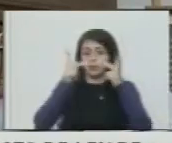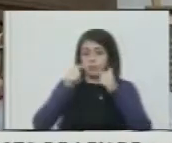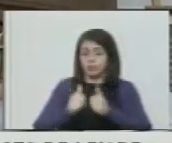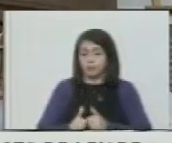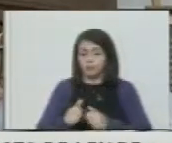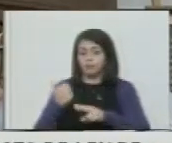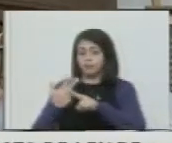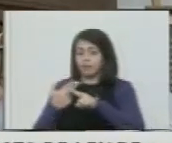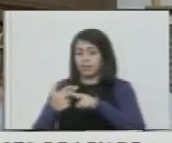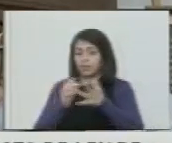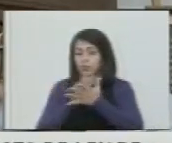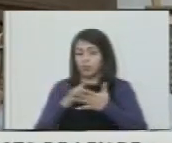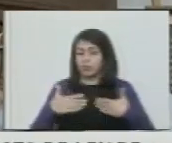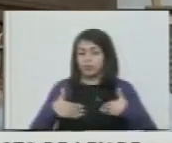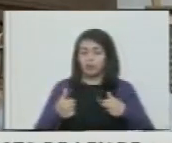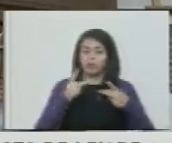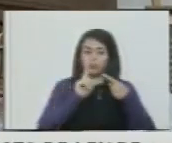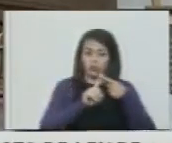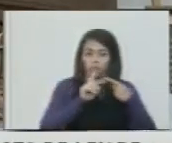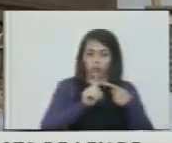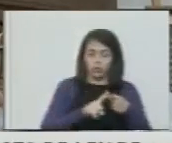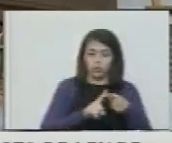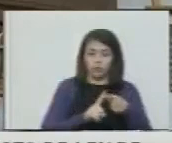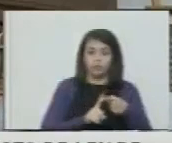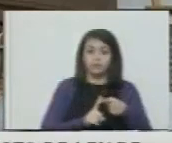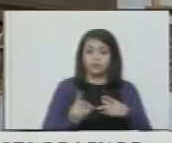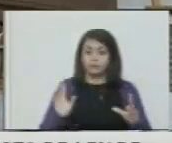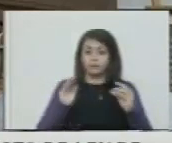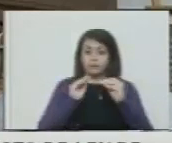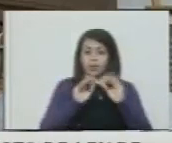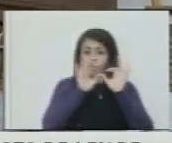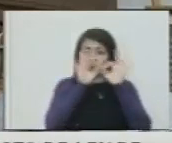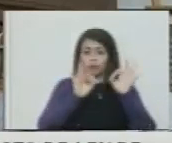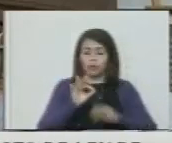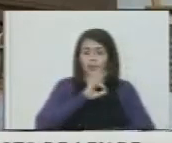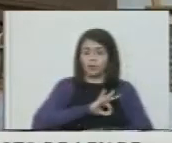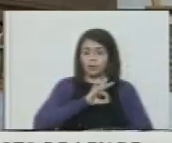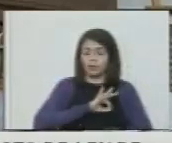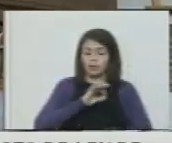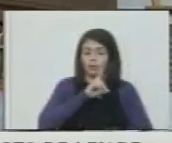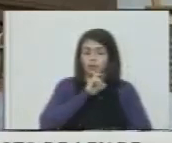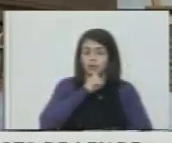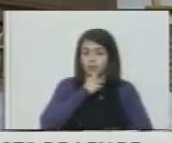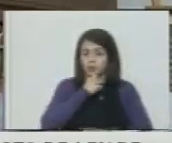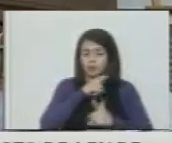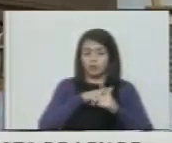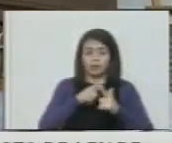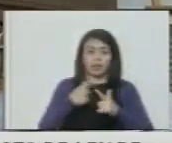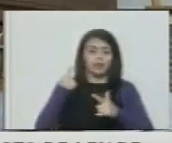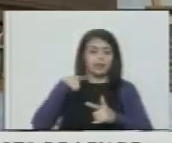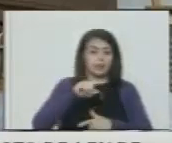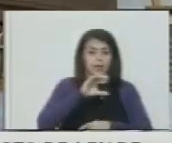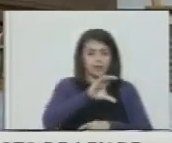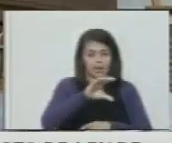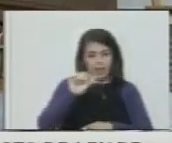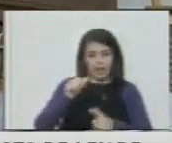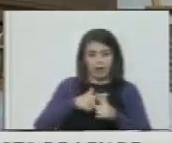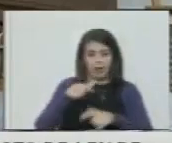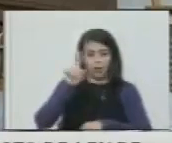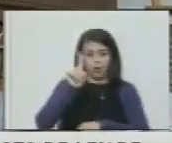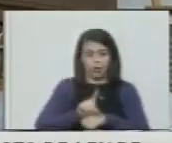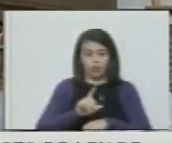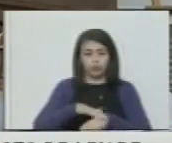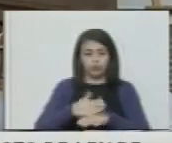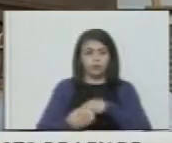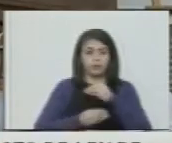o administradora de riesgo los siguientes. 1. Adoptar la forma de sociedad anónima y tener como